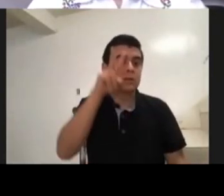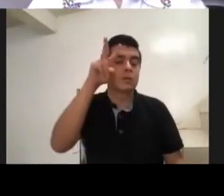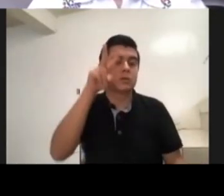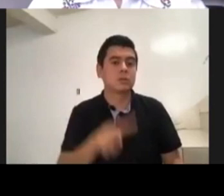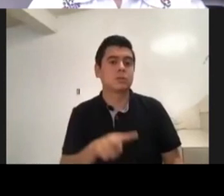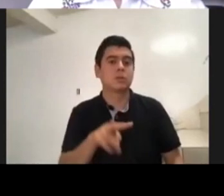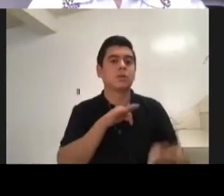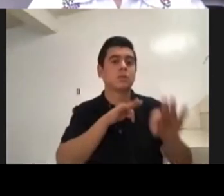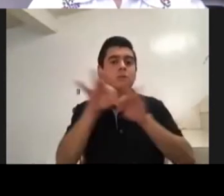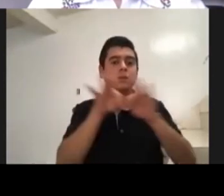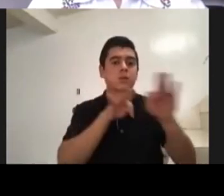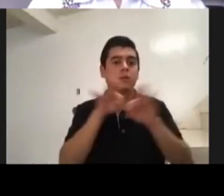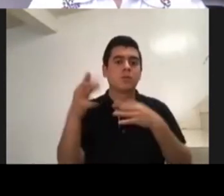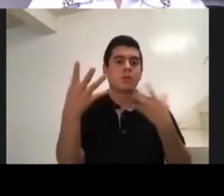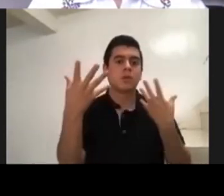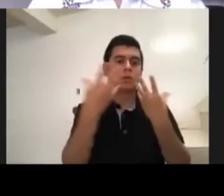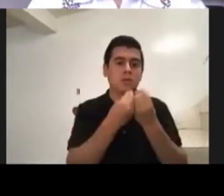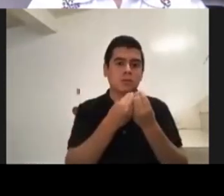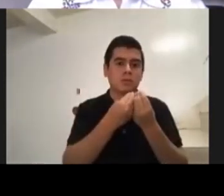disciplinada y conjunta.